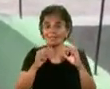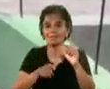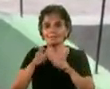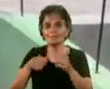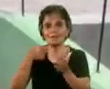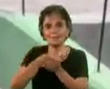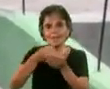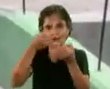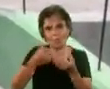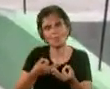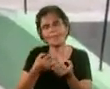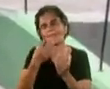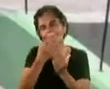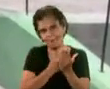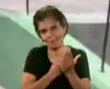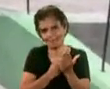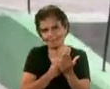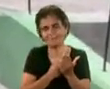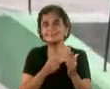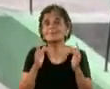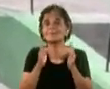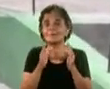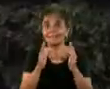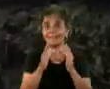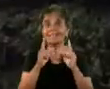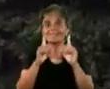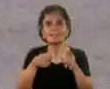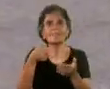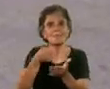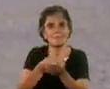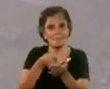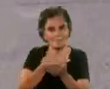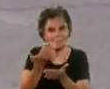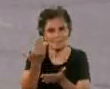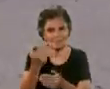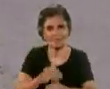contribuyente. El trámite puede hacerse online.